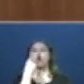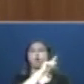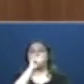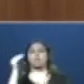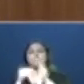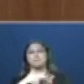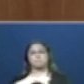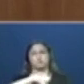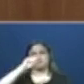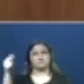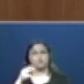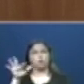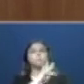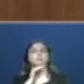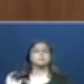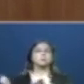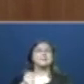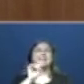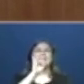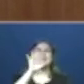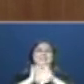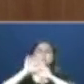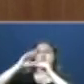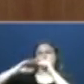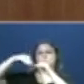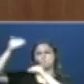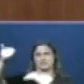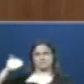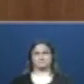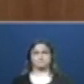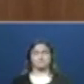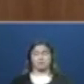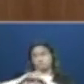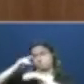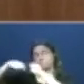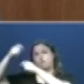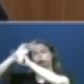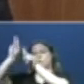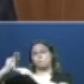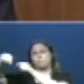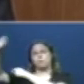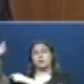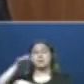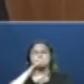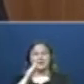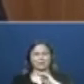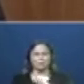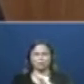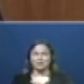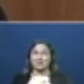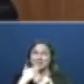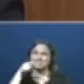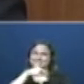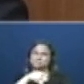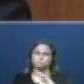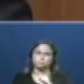un 15% el valor de sus exportaciones para con ello mantener e incluso incrementar el empleo del sector por primera